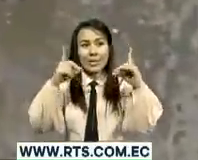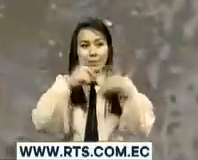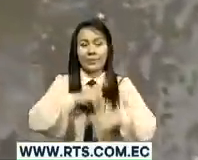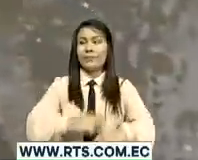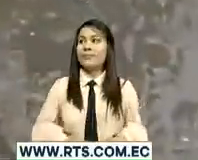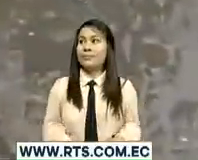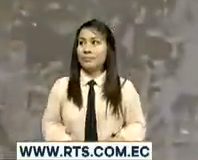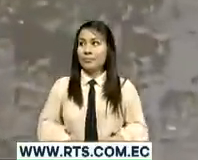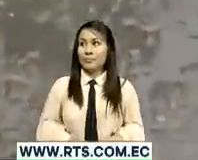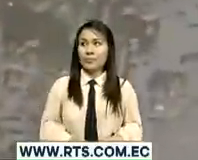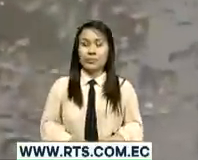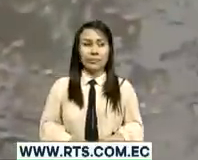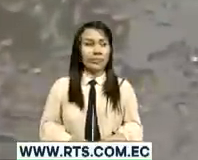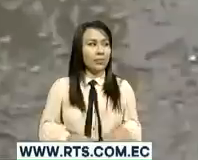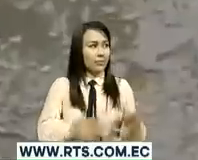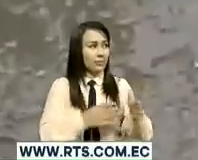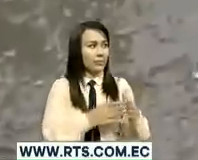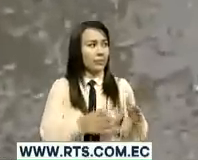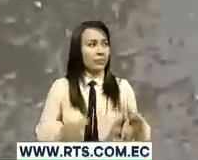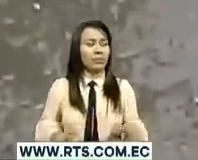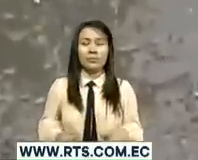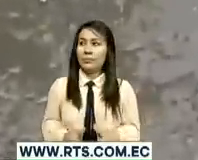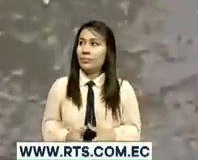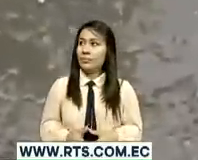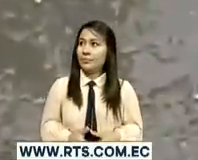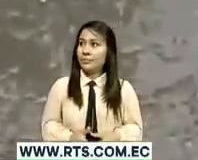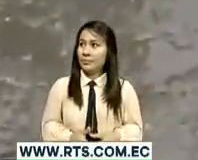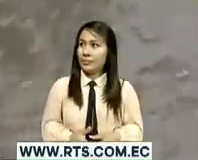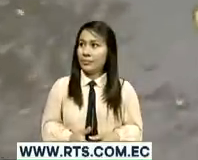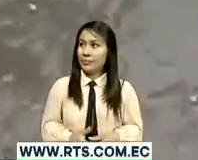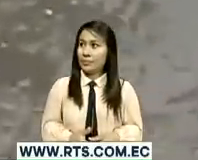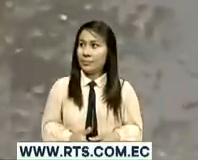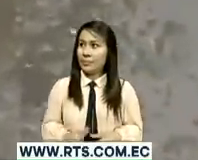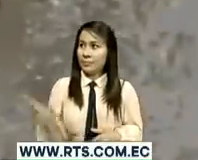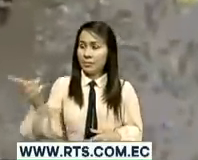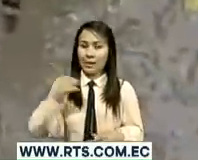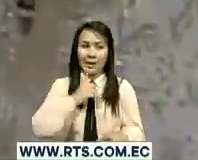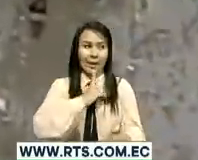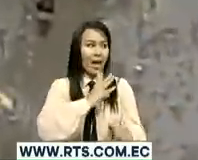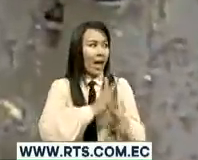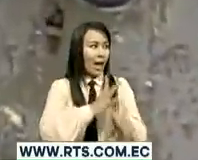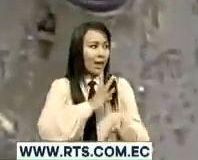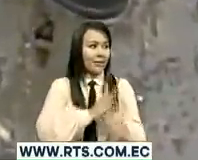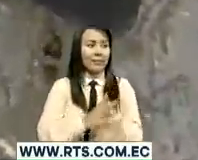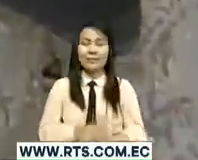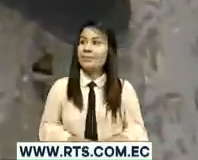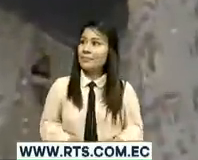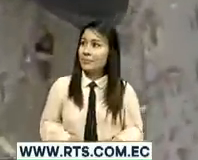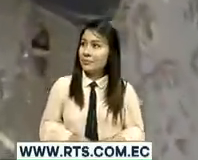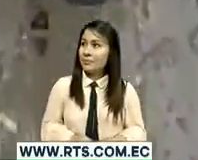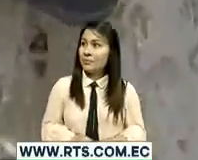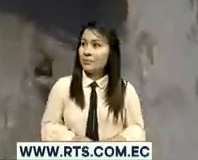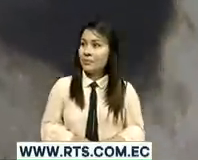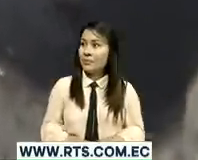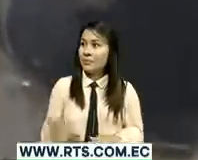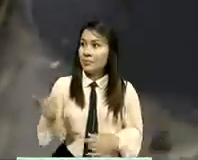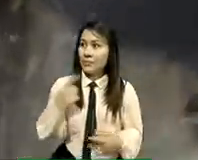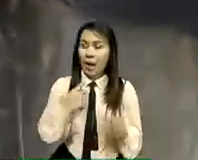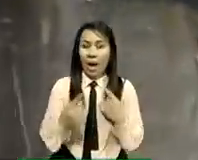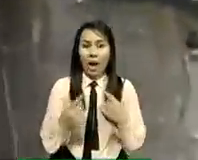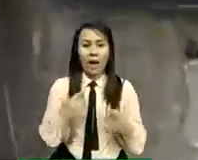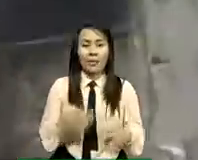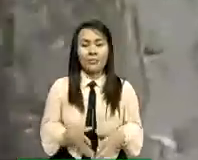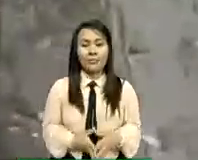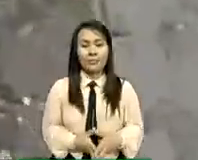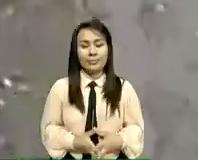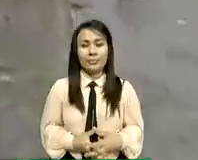Tiene que cumplir con el horario de la salida de la basura, pero... Eso es un punto bueno, amigo. La gente no saca la basura cuando es el horario respectivo,